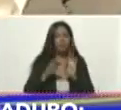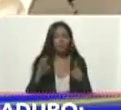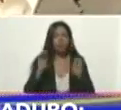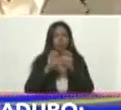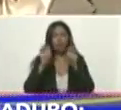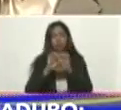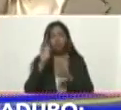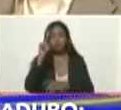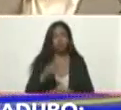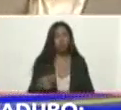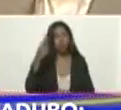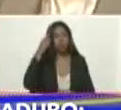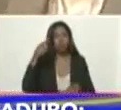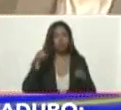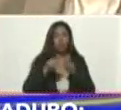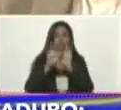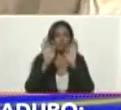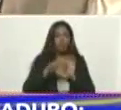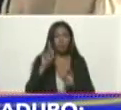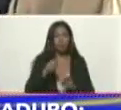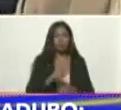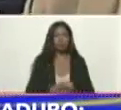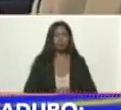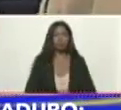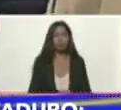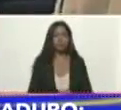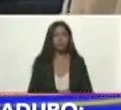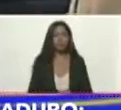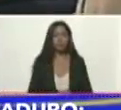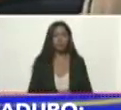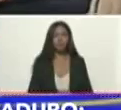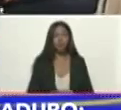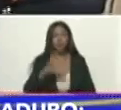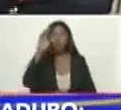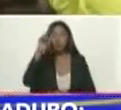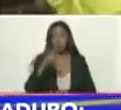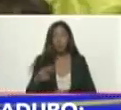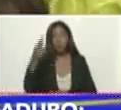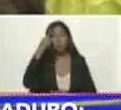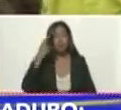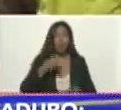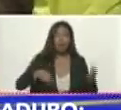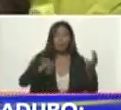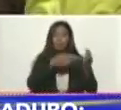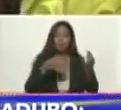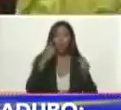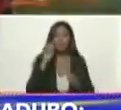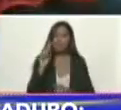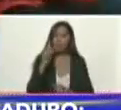educación todos los días, ministro de Cultura. Todo, todo. La música, fíjese.